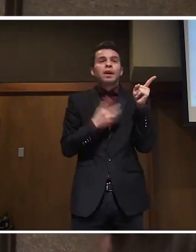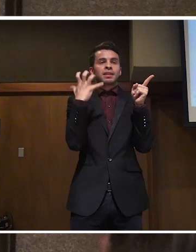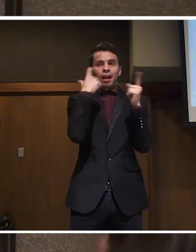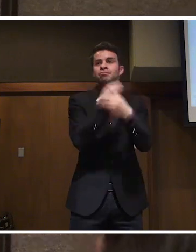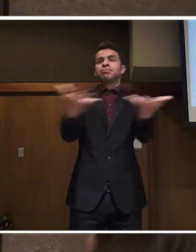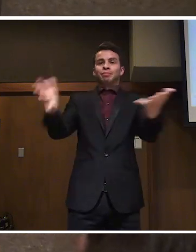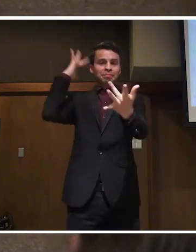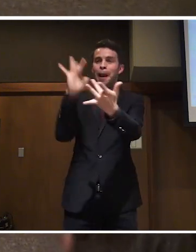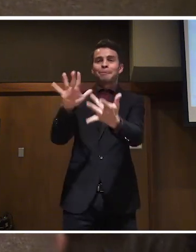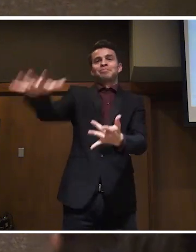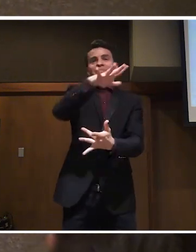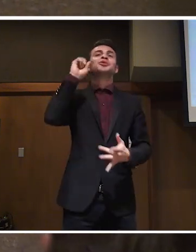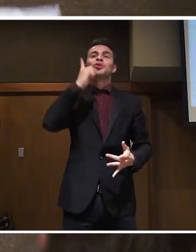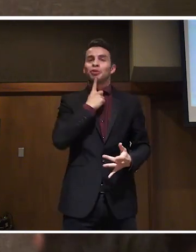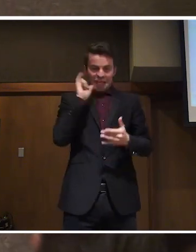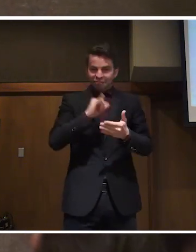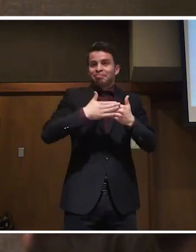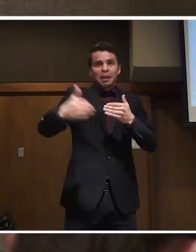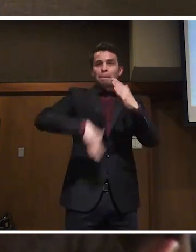para ellos en donde ellos también participen.